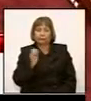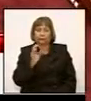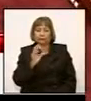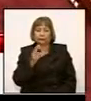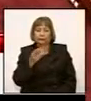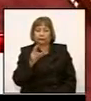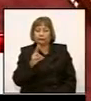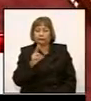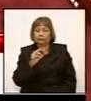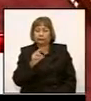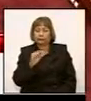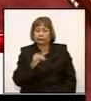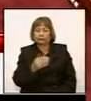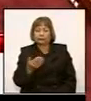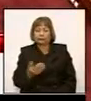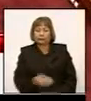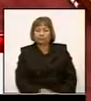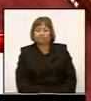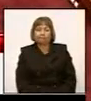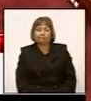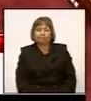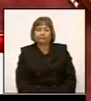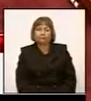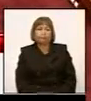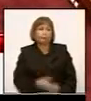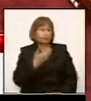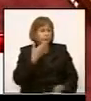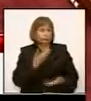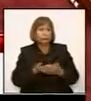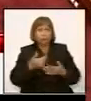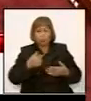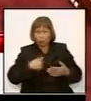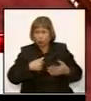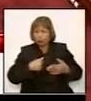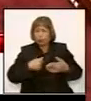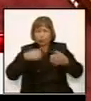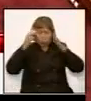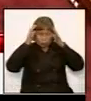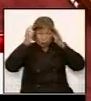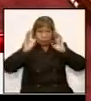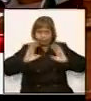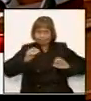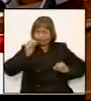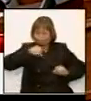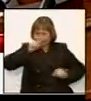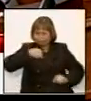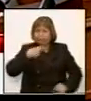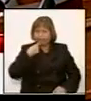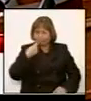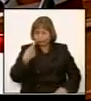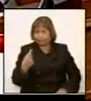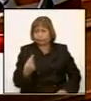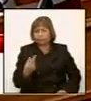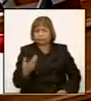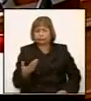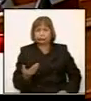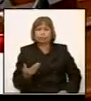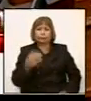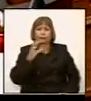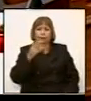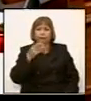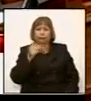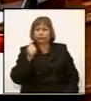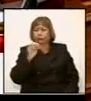Primera interrupción, congresista Mantilla. Gracias, presidente. Yo estoy absolutamente de acuerdo con todo lo que ha mencionado la congresista